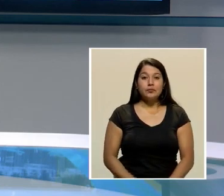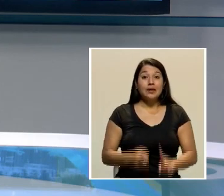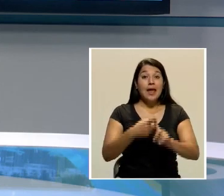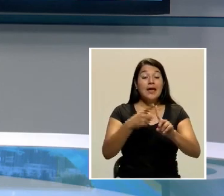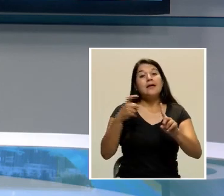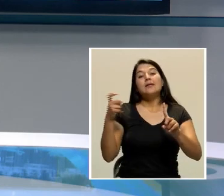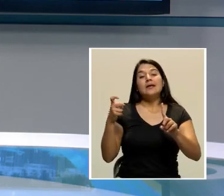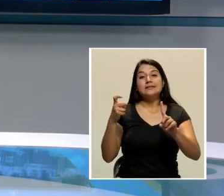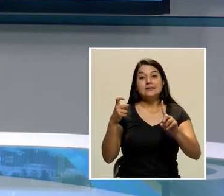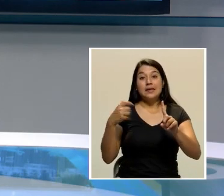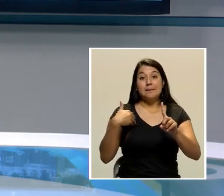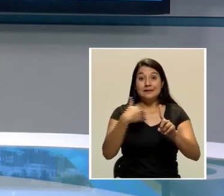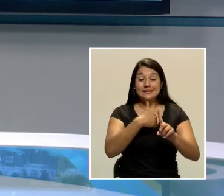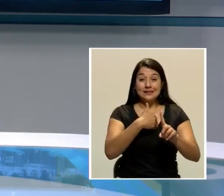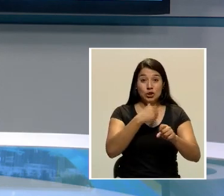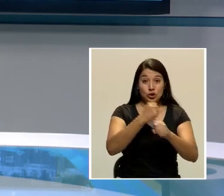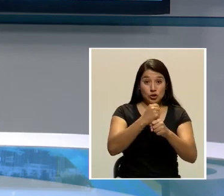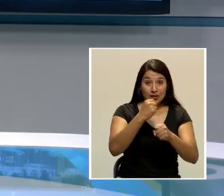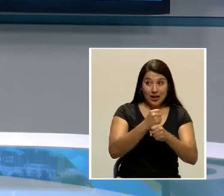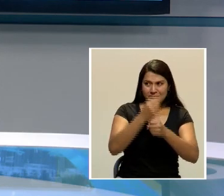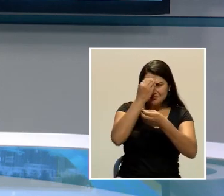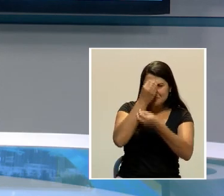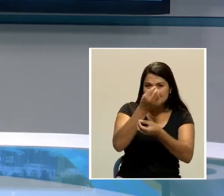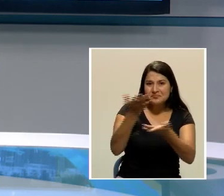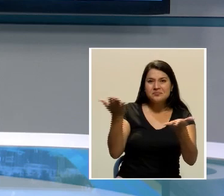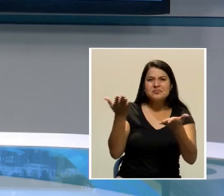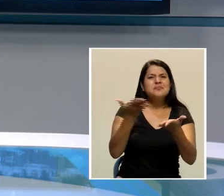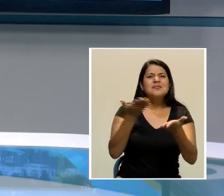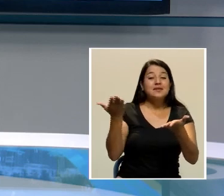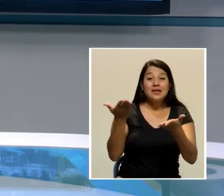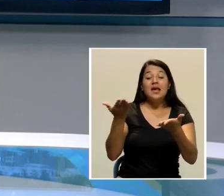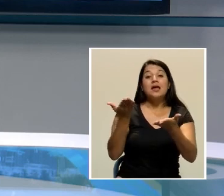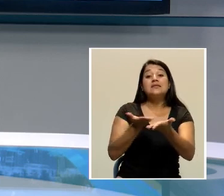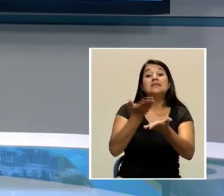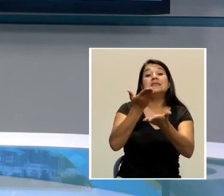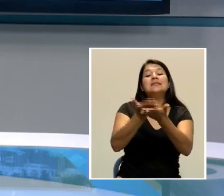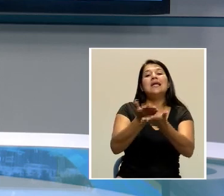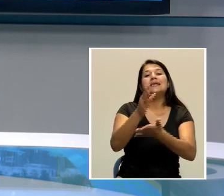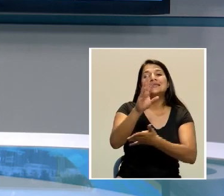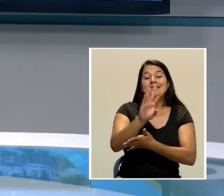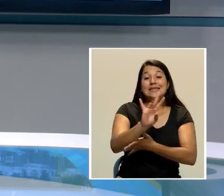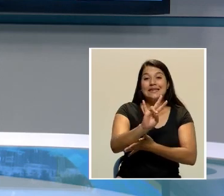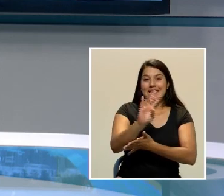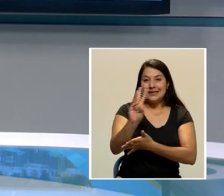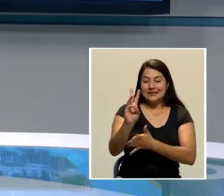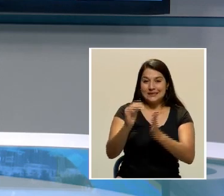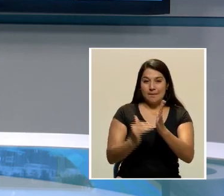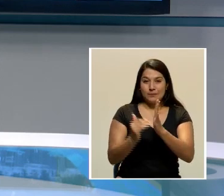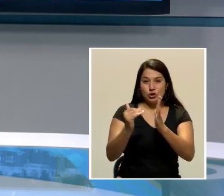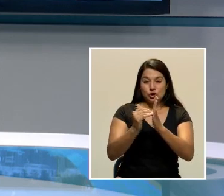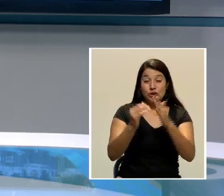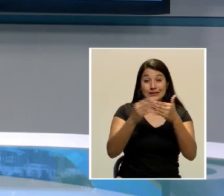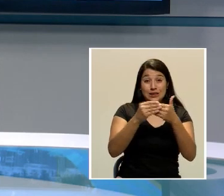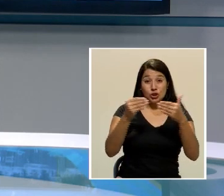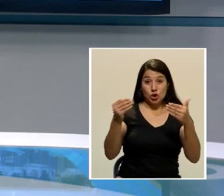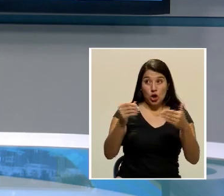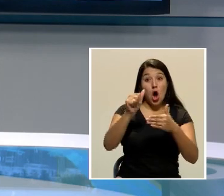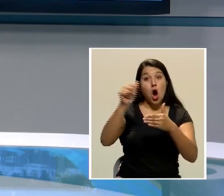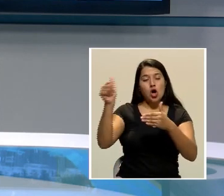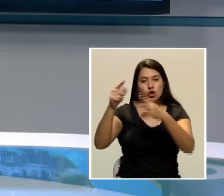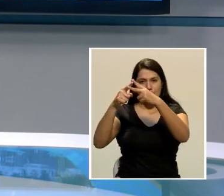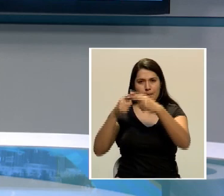Desde la cartera de trabajo se anunció que destinarán $76 millones de otro préstamo, esta vez